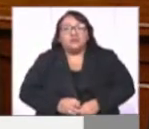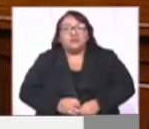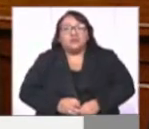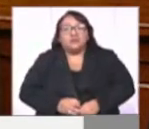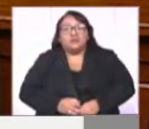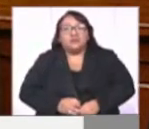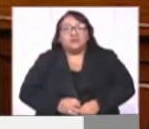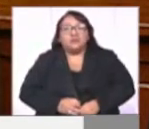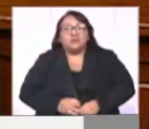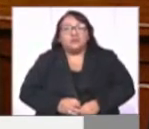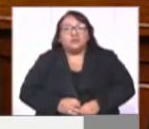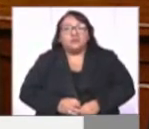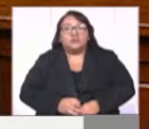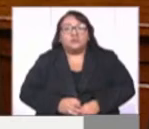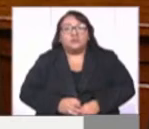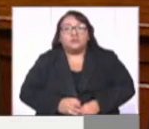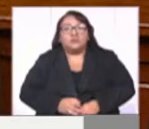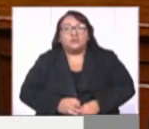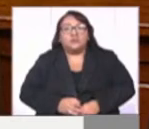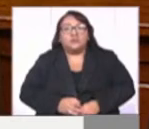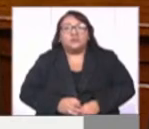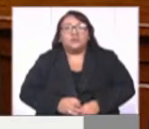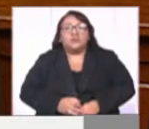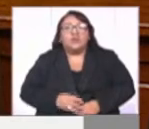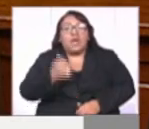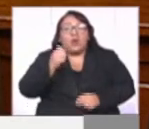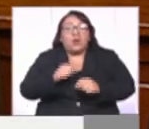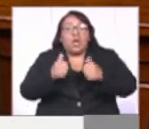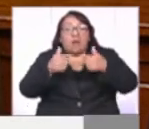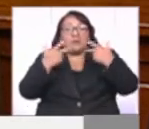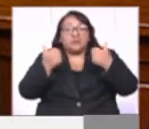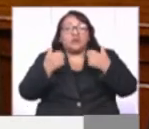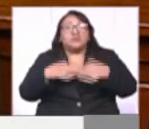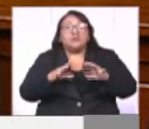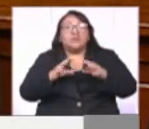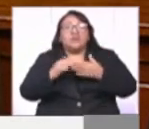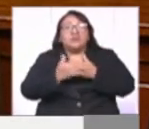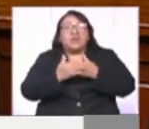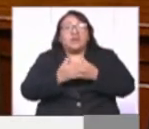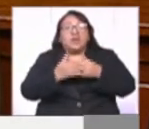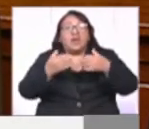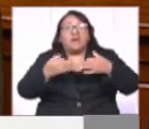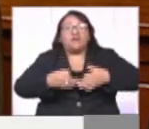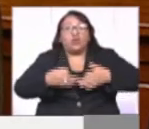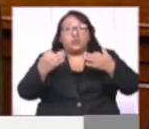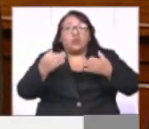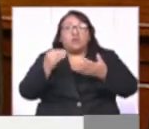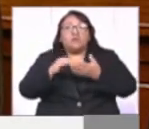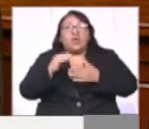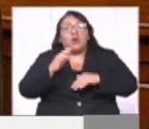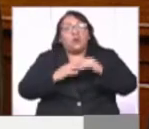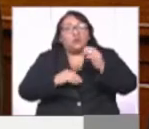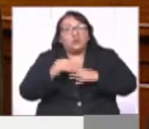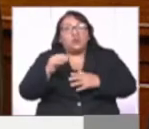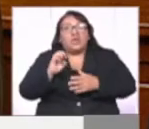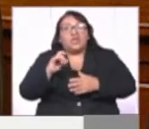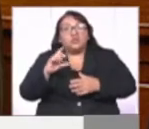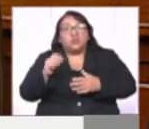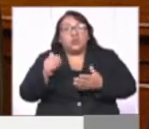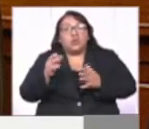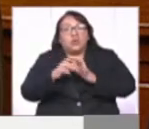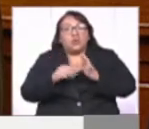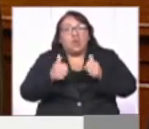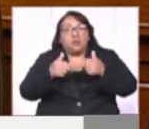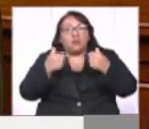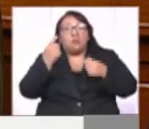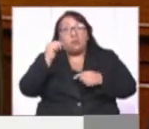que Amazonas es una región turística y aparte una región fronteriza. Necesitamos urgente la construcción de la escuela en la región Amazonas.